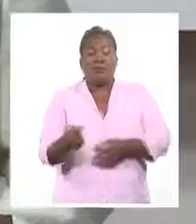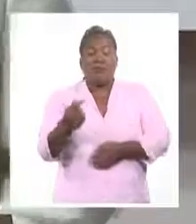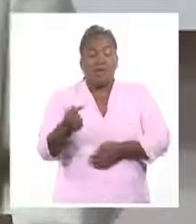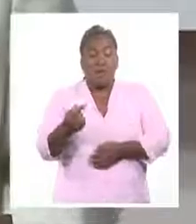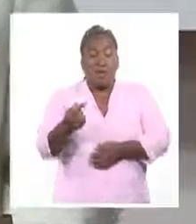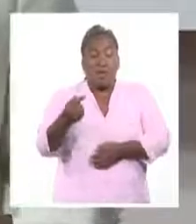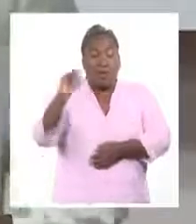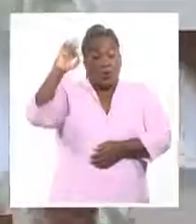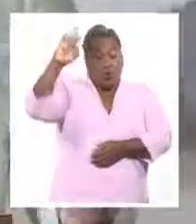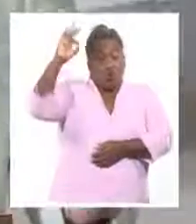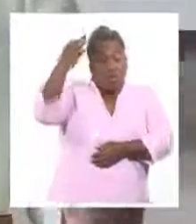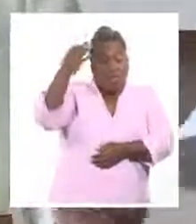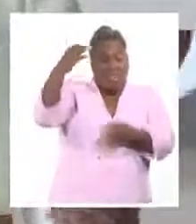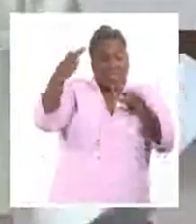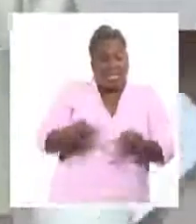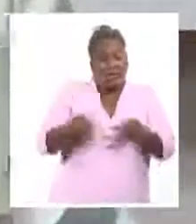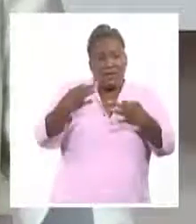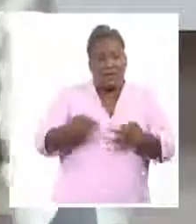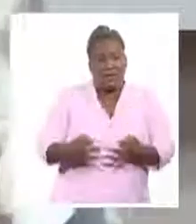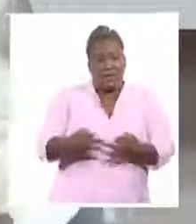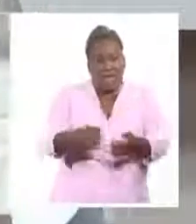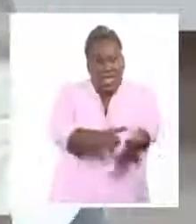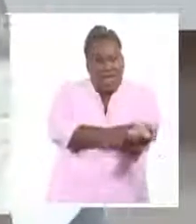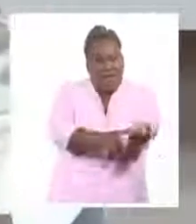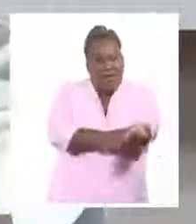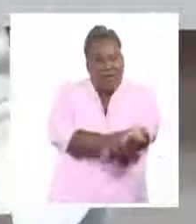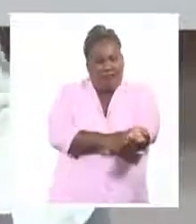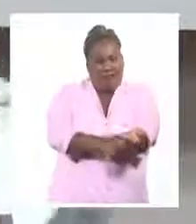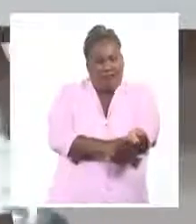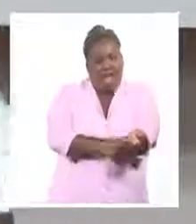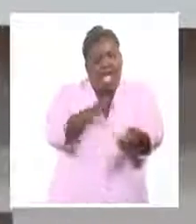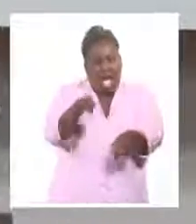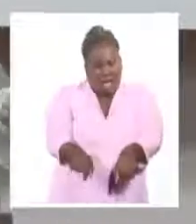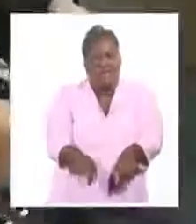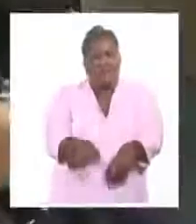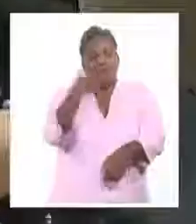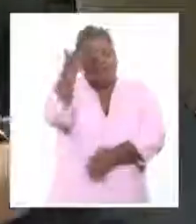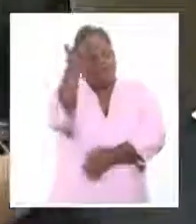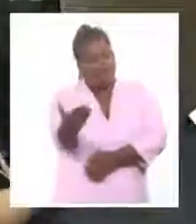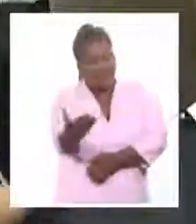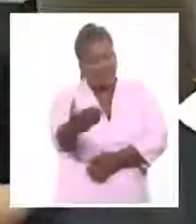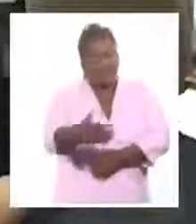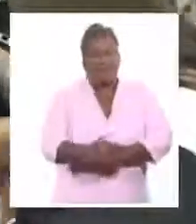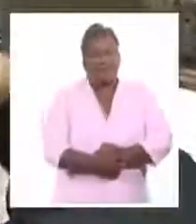nos amanezca siempre entre las venas. En fin, aquí estamos. Muchas gracias.